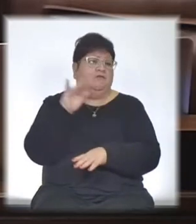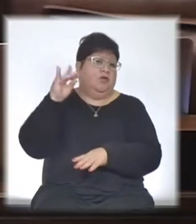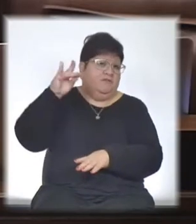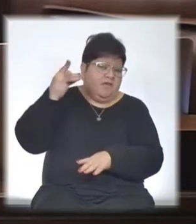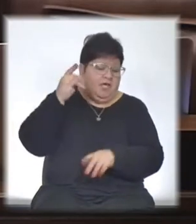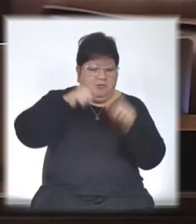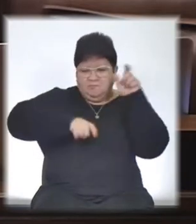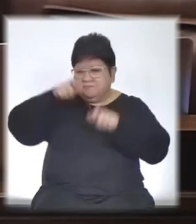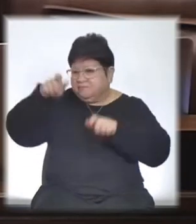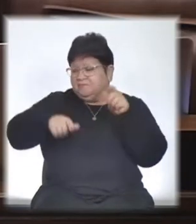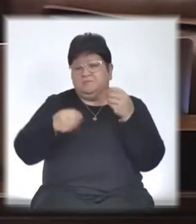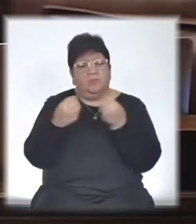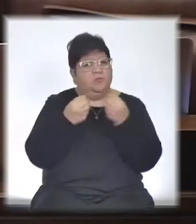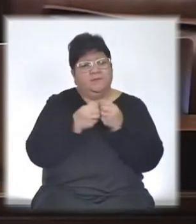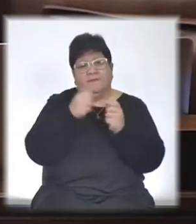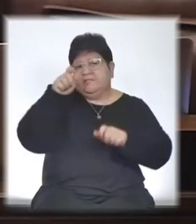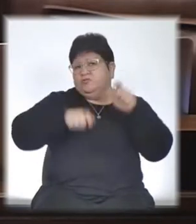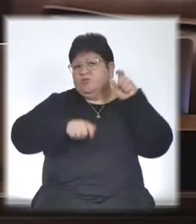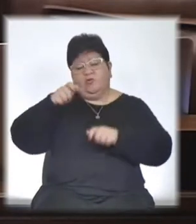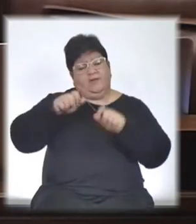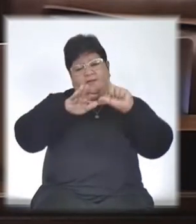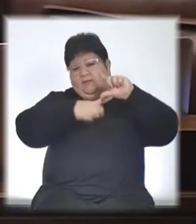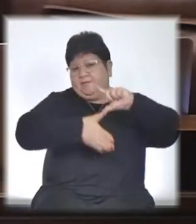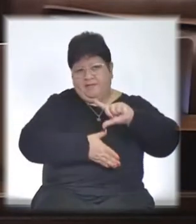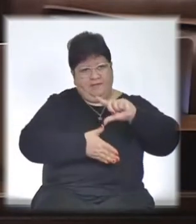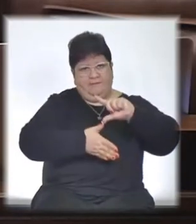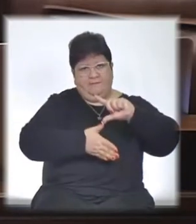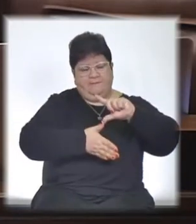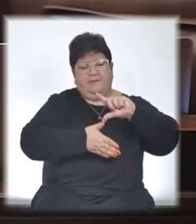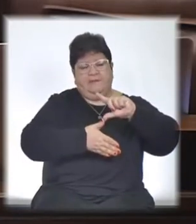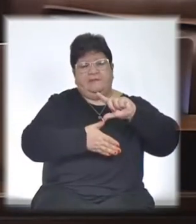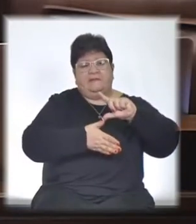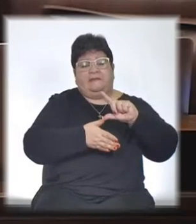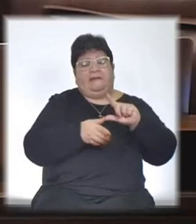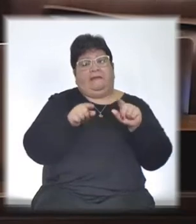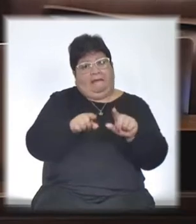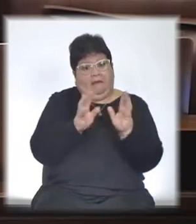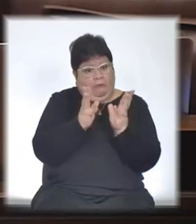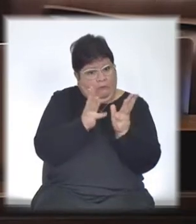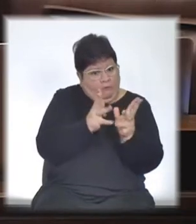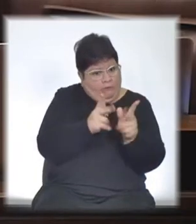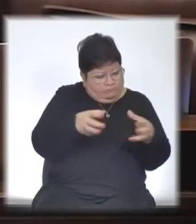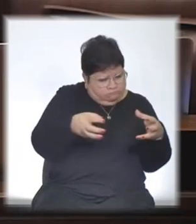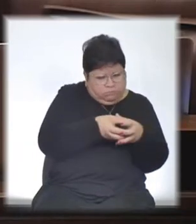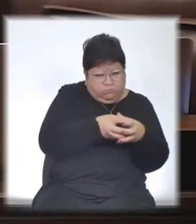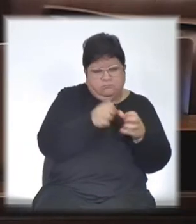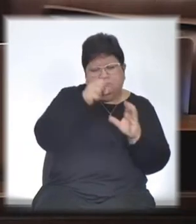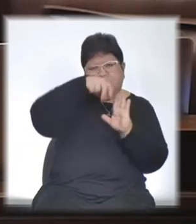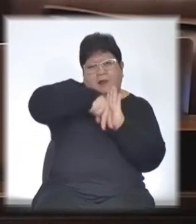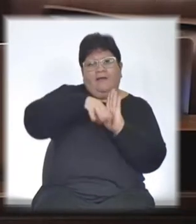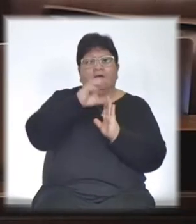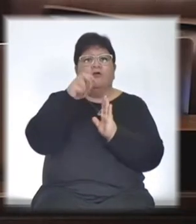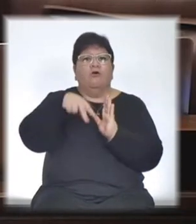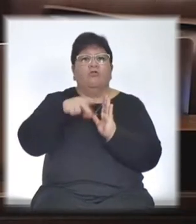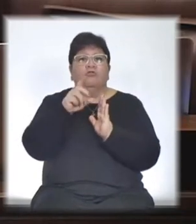más que estuvieron en la represión organizada del Plan Cóndor.